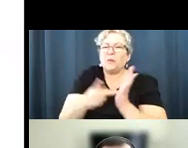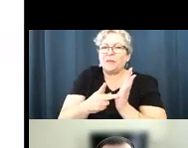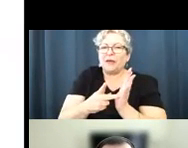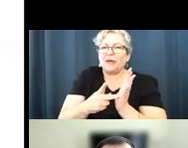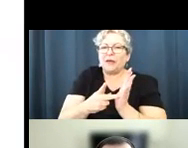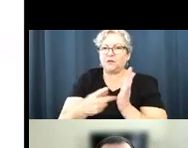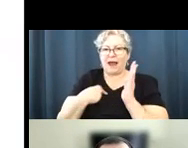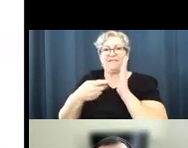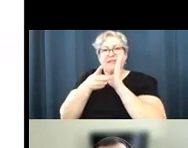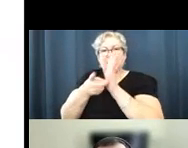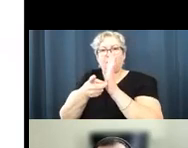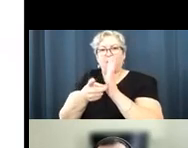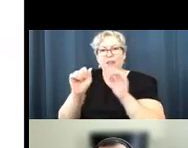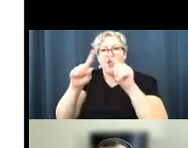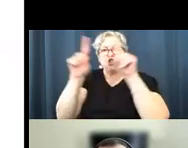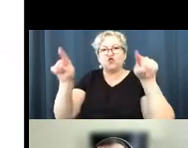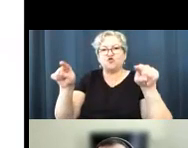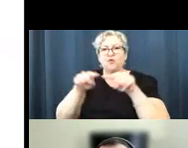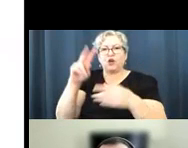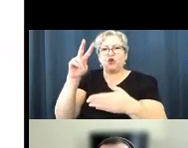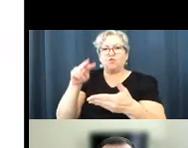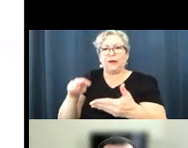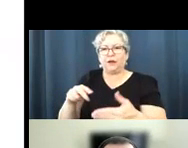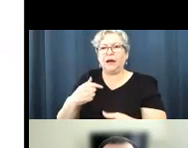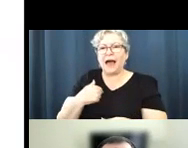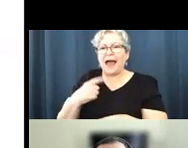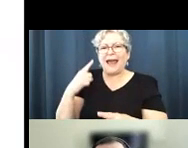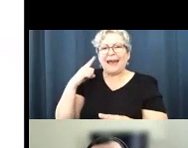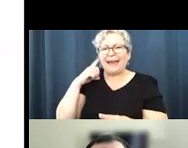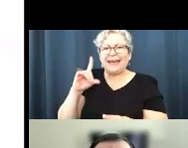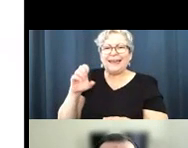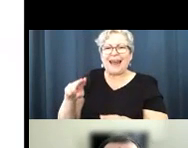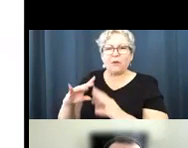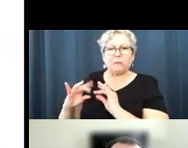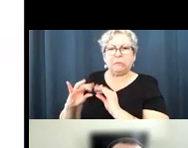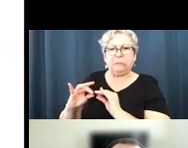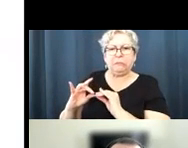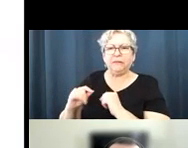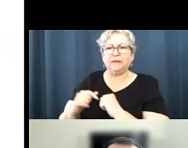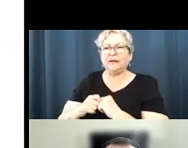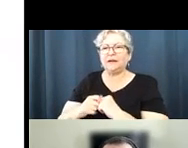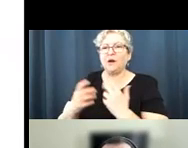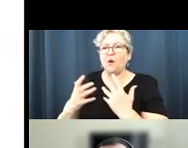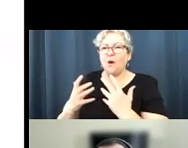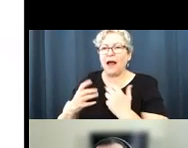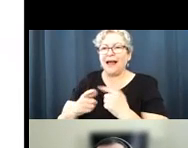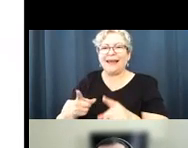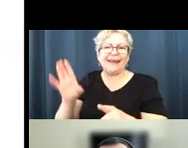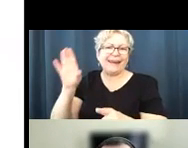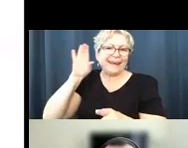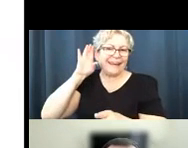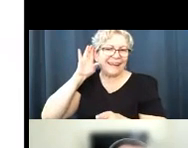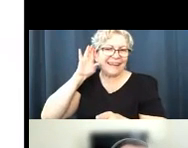los otros casos. Aquí tenemos una demostración. Si usted nunca había escuchado sobre un screen reader o un lector de pantalla, él